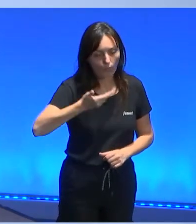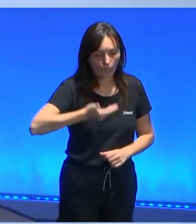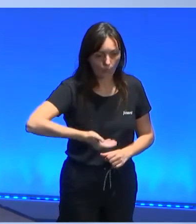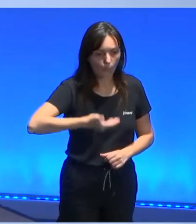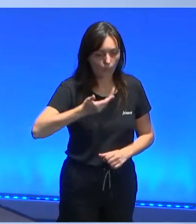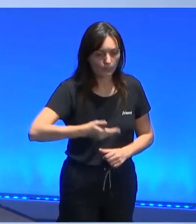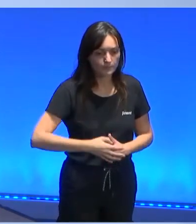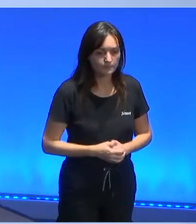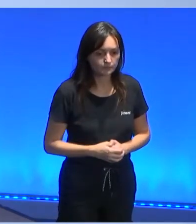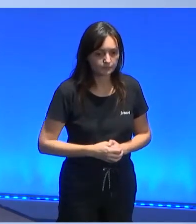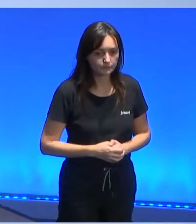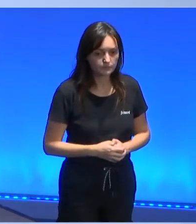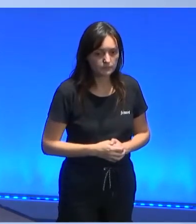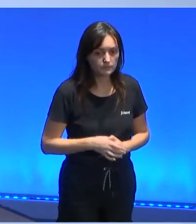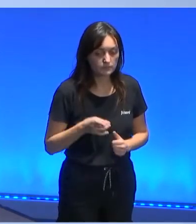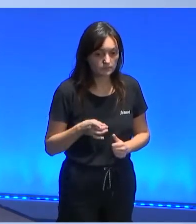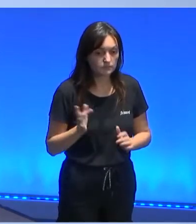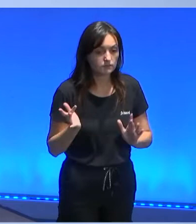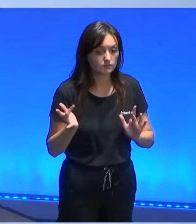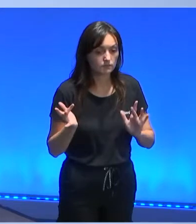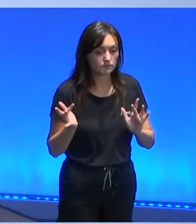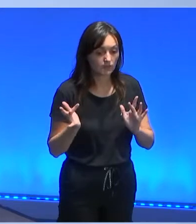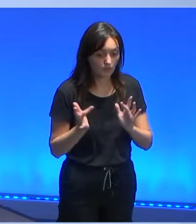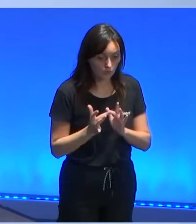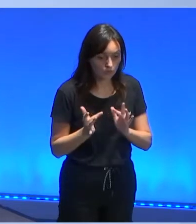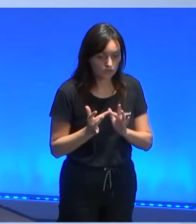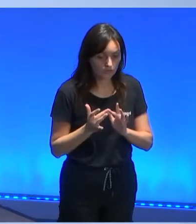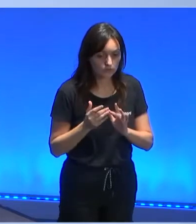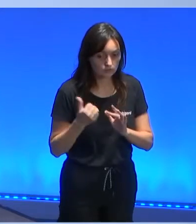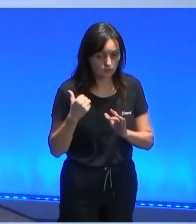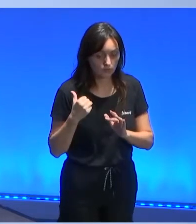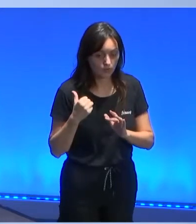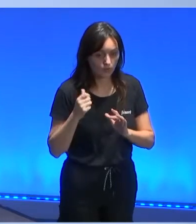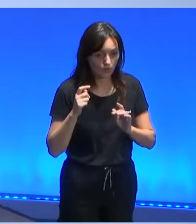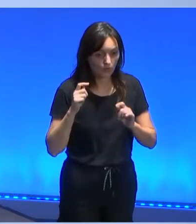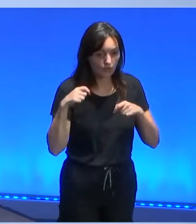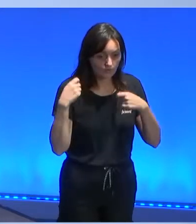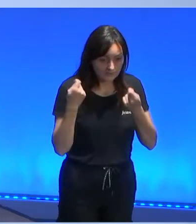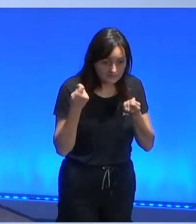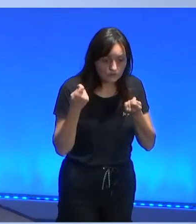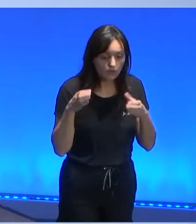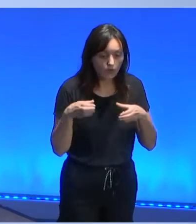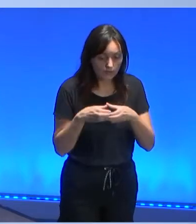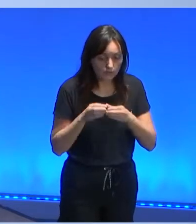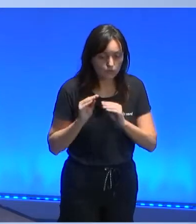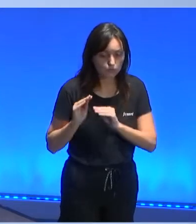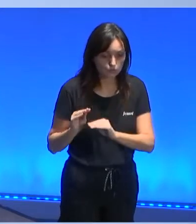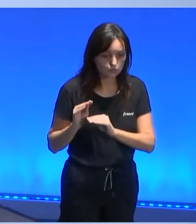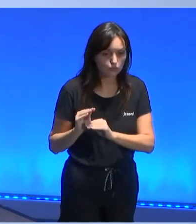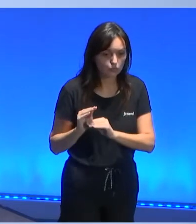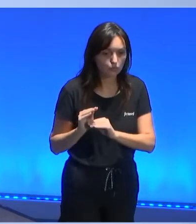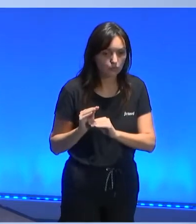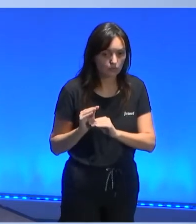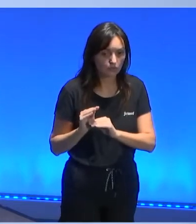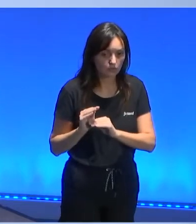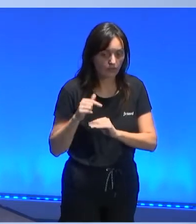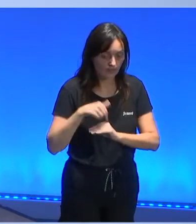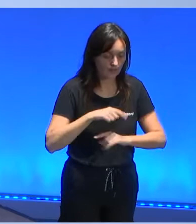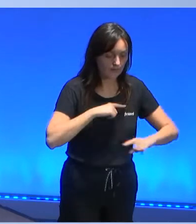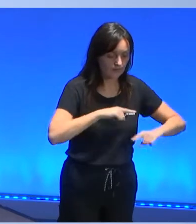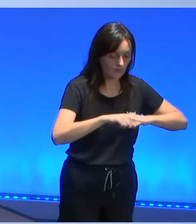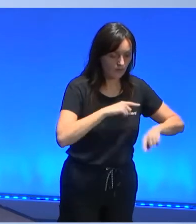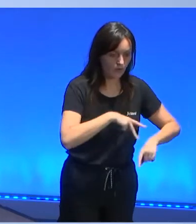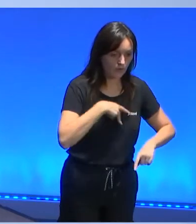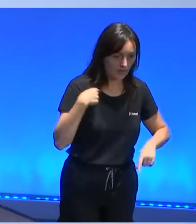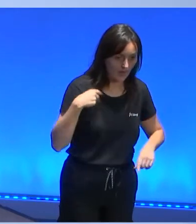importante. Ese es el contacto que Francesco, junto con su equipo, tiene con esta Dirección General, con